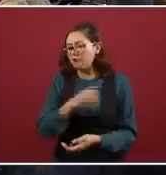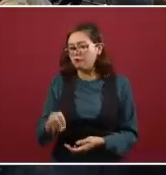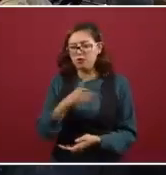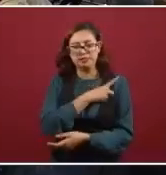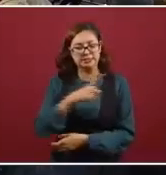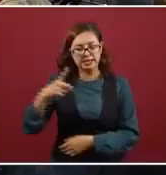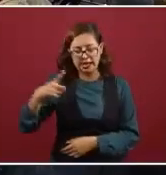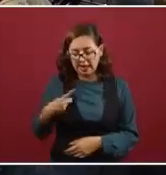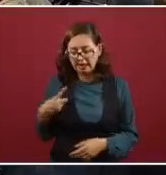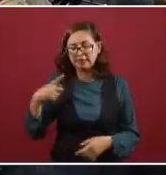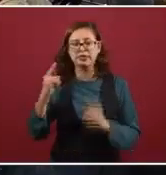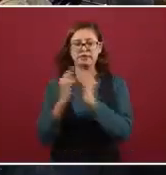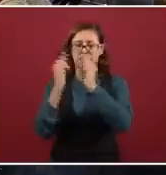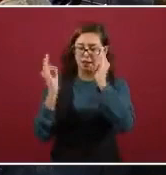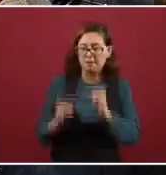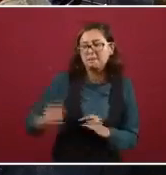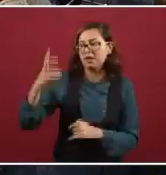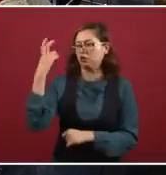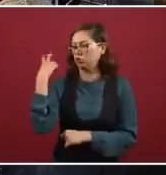sus viajes, sus campamentos.